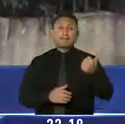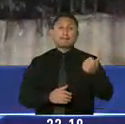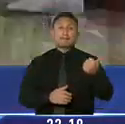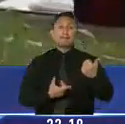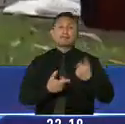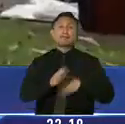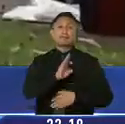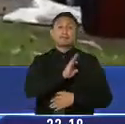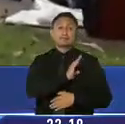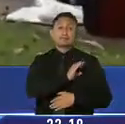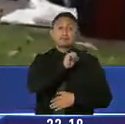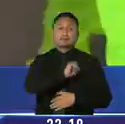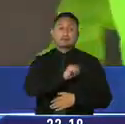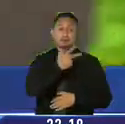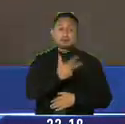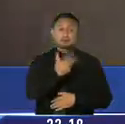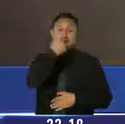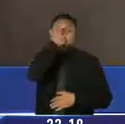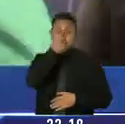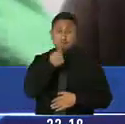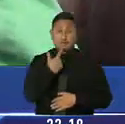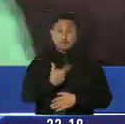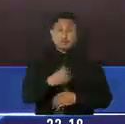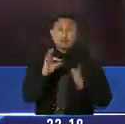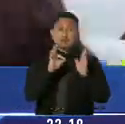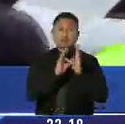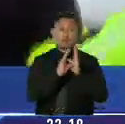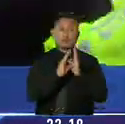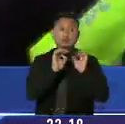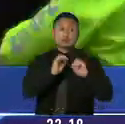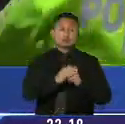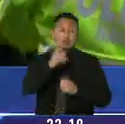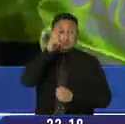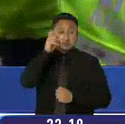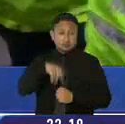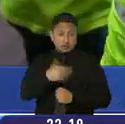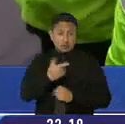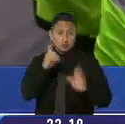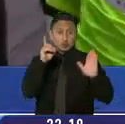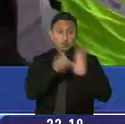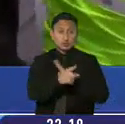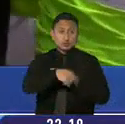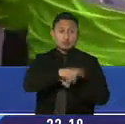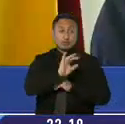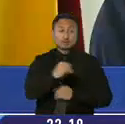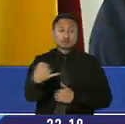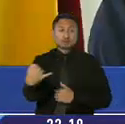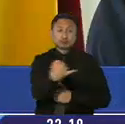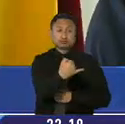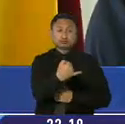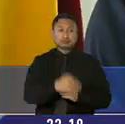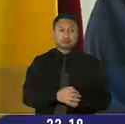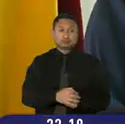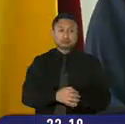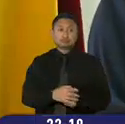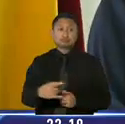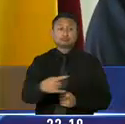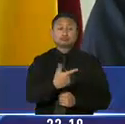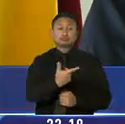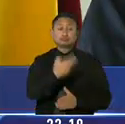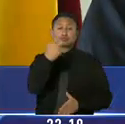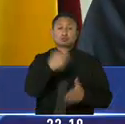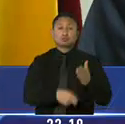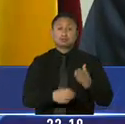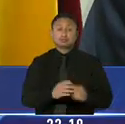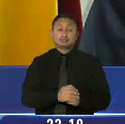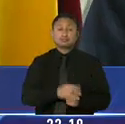3 perfiles de redes sociales. La fiscalía en este caso lo denunció por el delito de violación. Y la pena que se le impuso a él es de